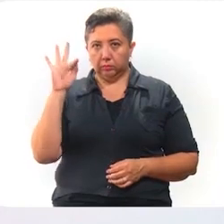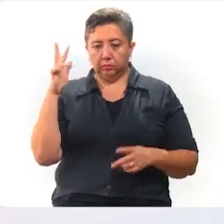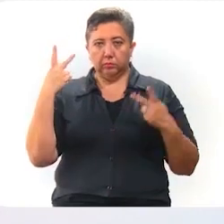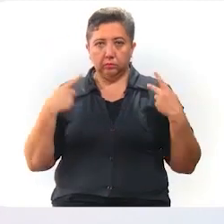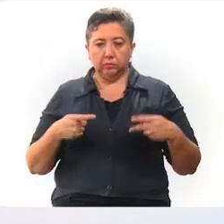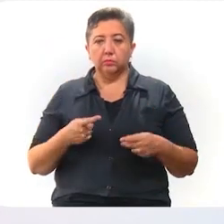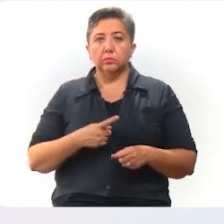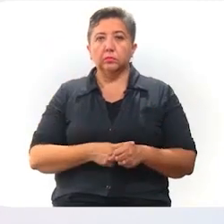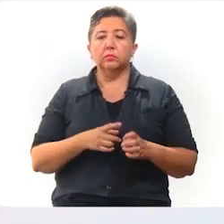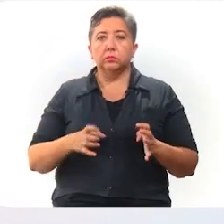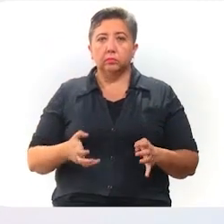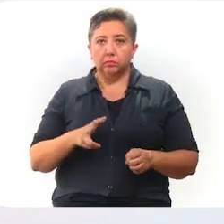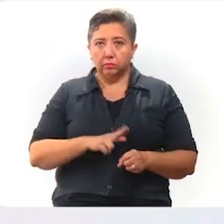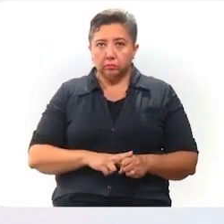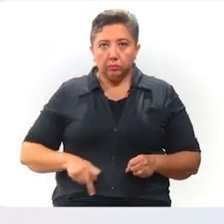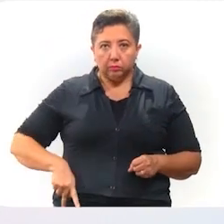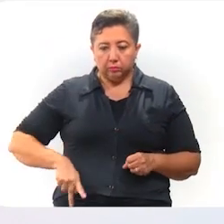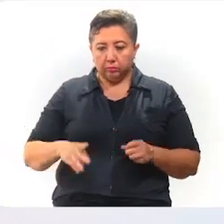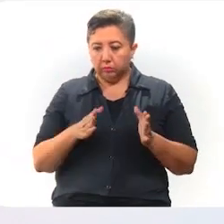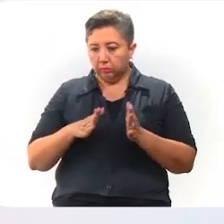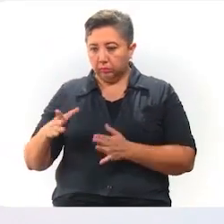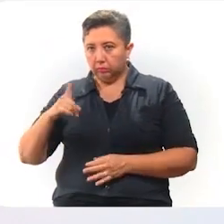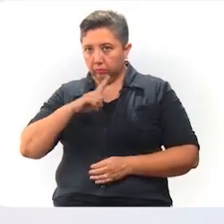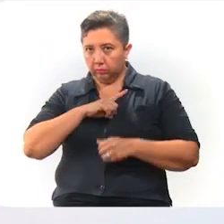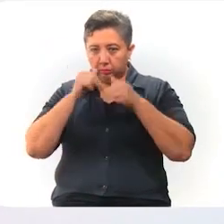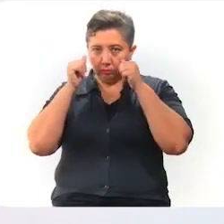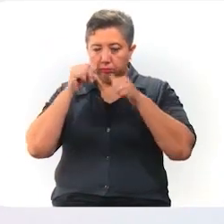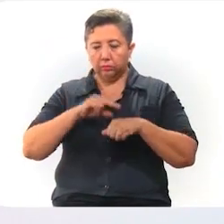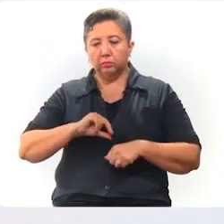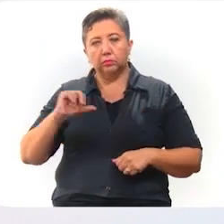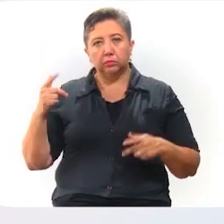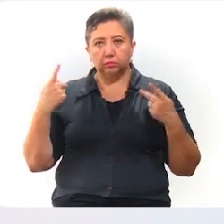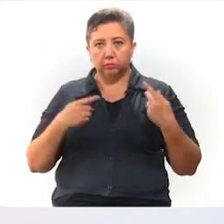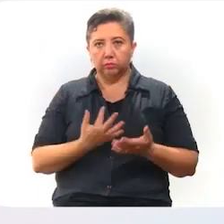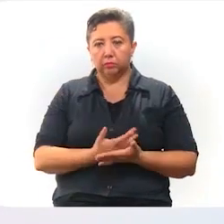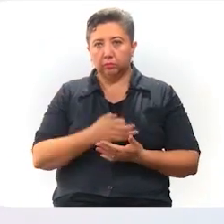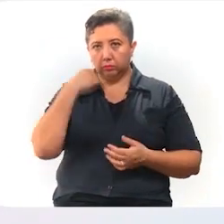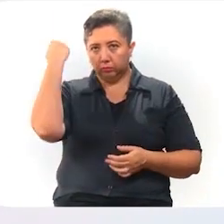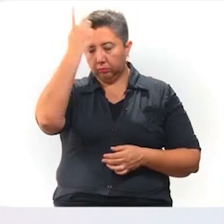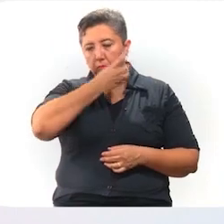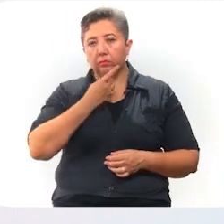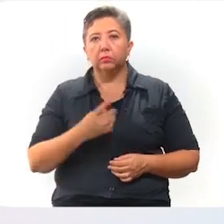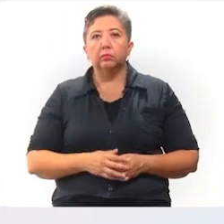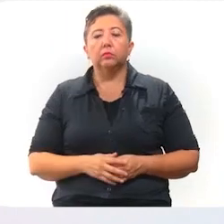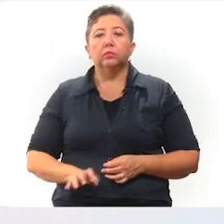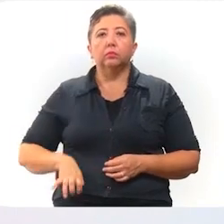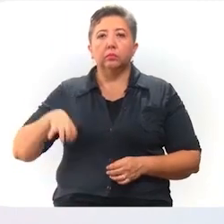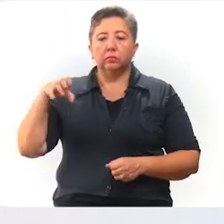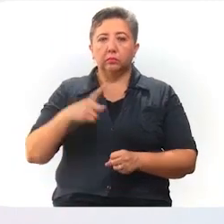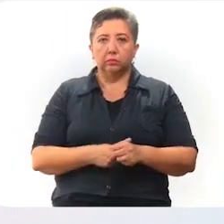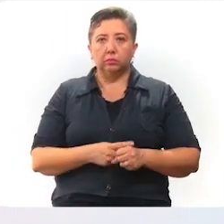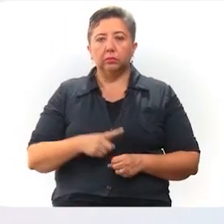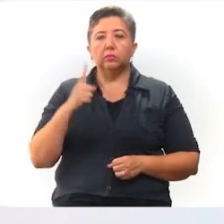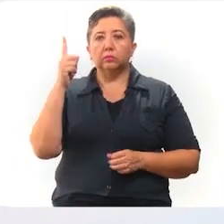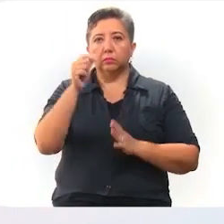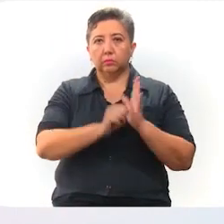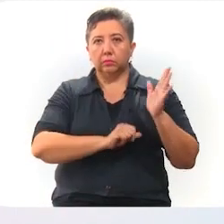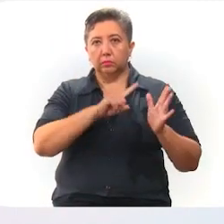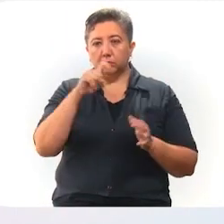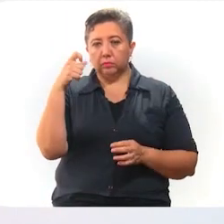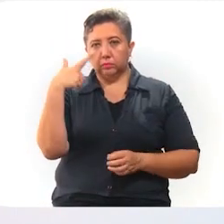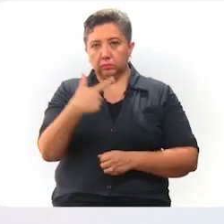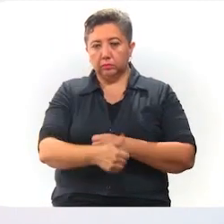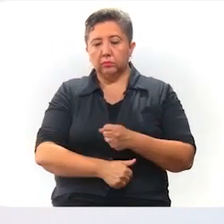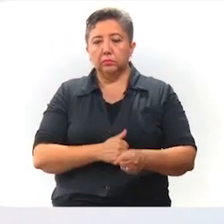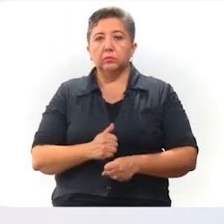los casos positivos están en hospitales públicos y en aislamiento total. Hay otros pacientes a la espera de diagnóstico. El rango de edad de los casos es de 1 mes